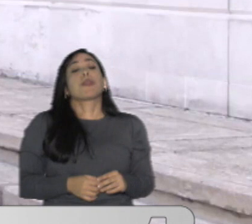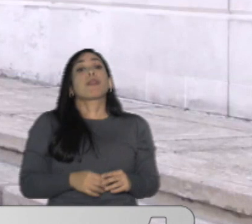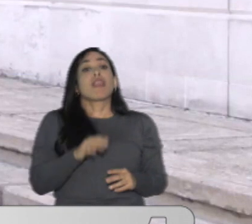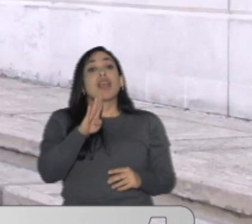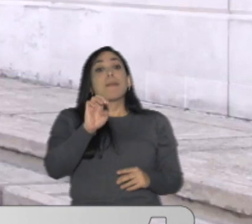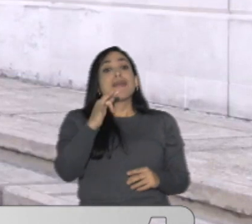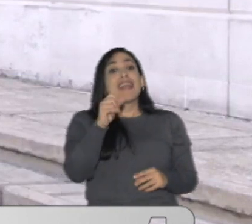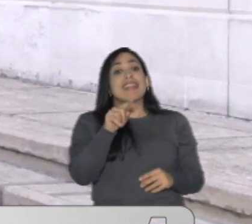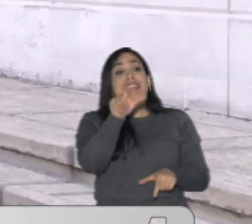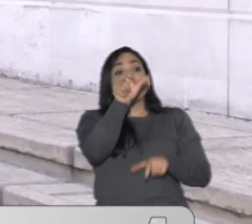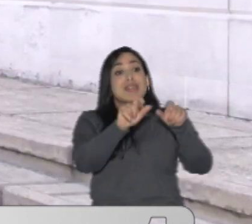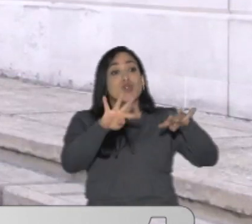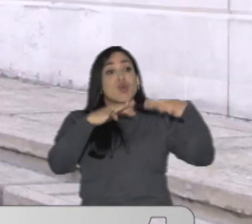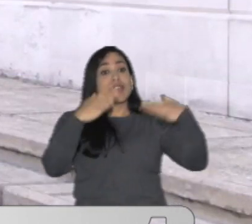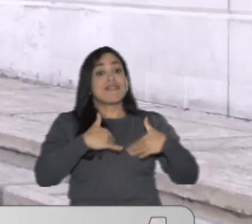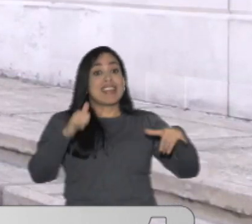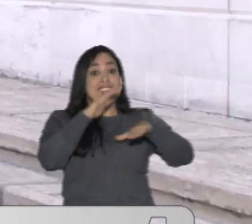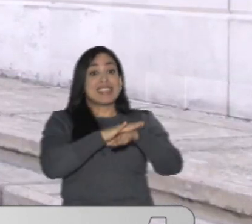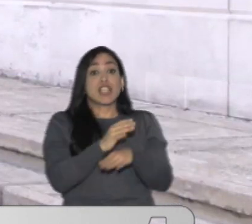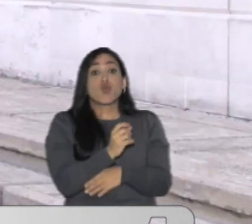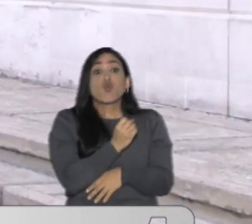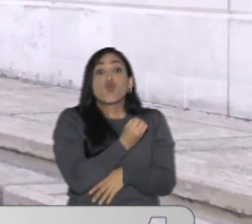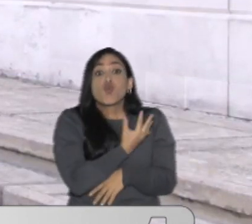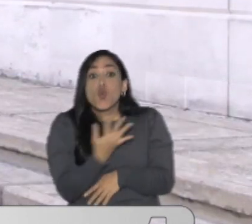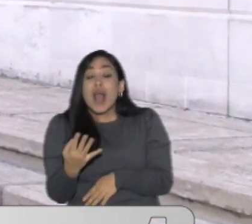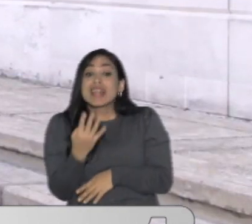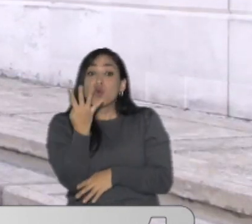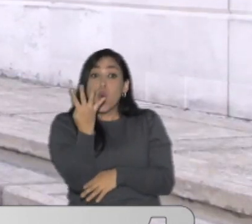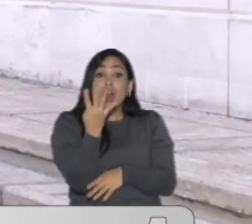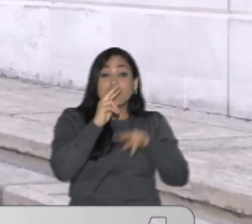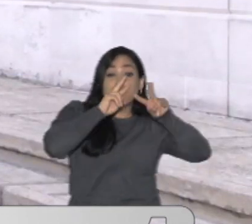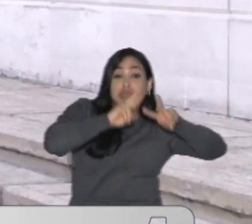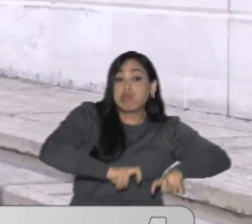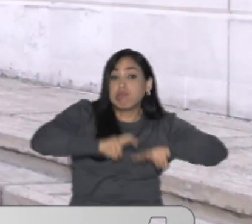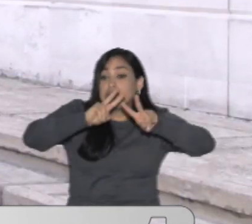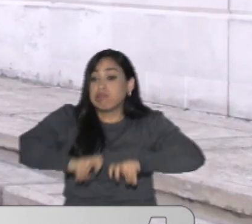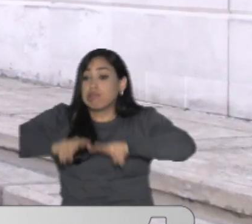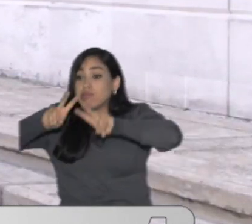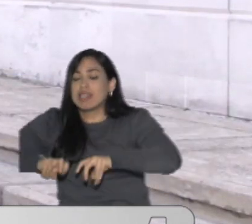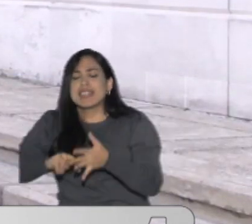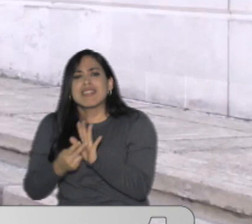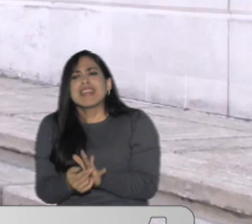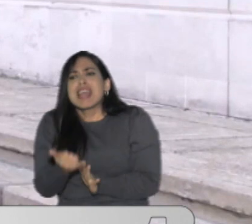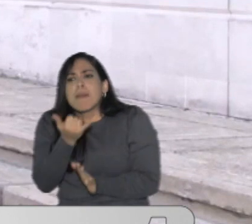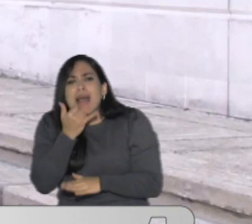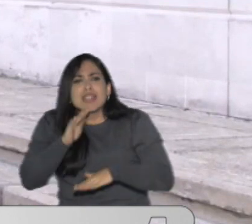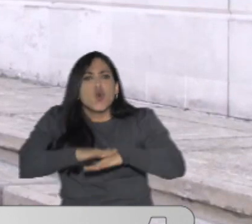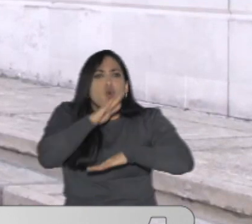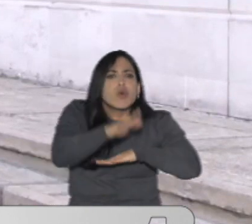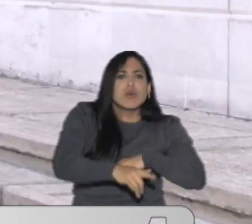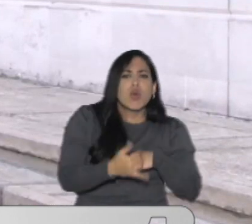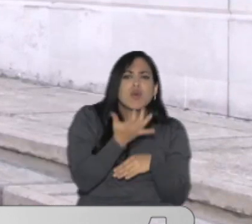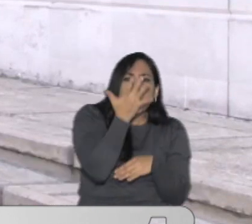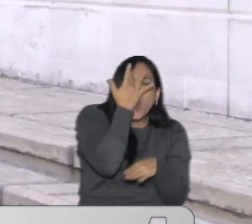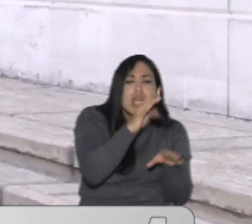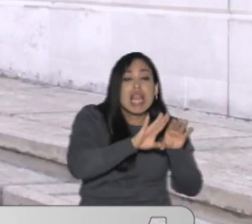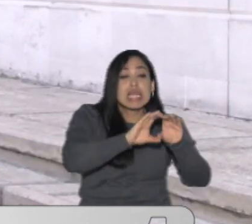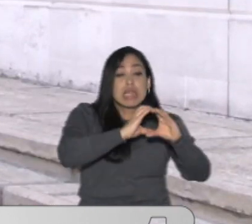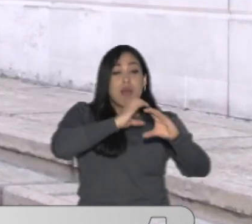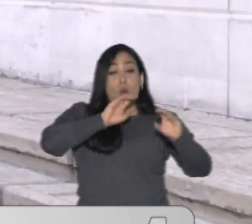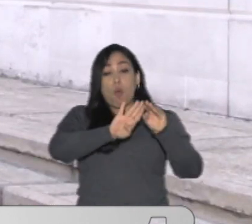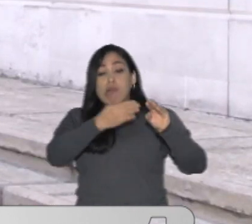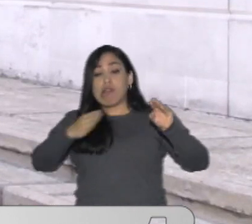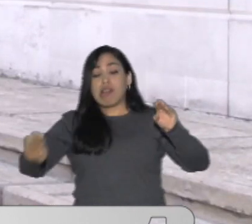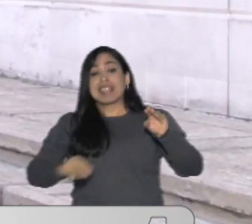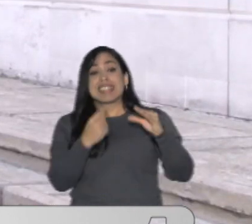Beatriz, compañeros excelentes, muy buenas tardes. En total son 4 las investigaciones que se abrieron para determinar las causas y los móviles de este trágico accidente que